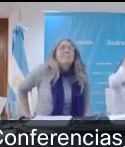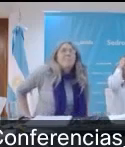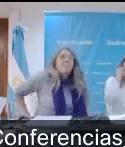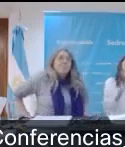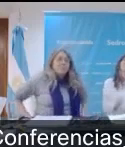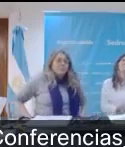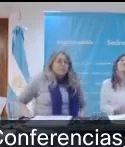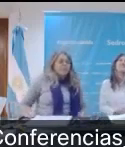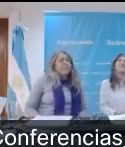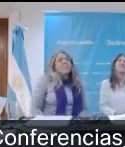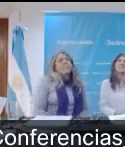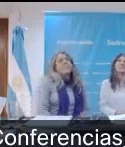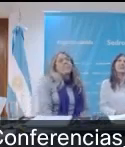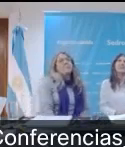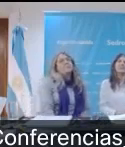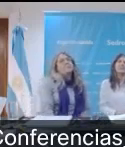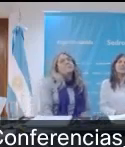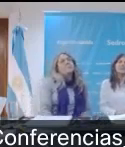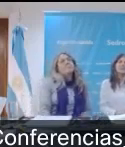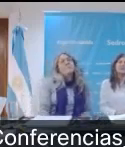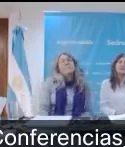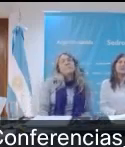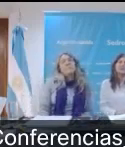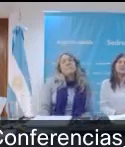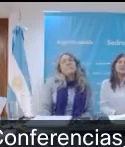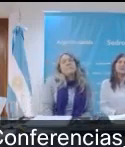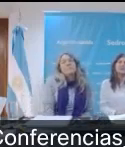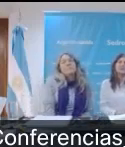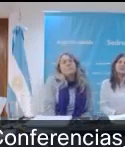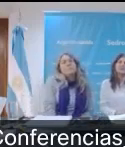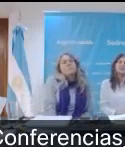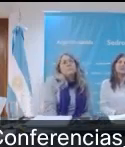Bien. Para preguntarnos,